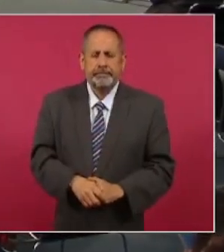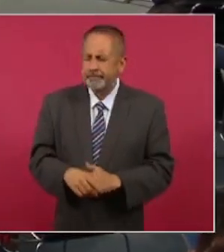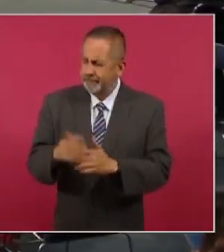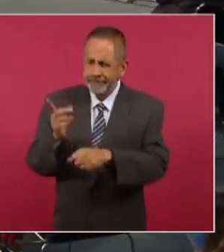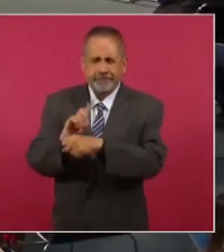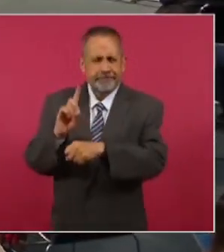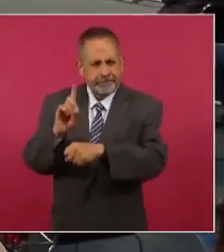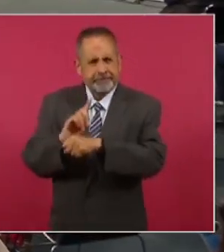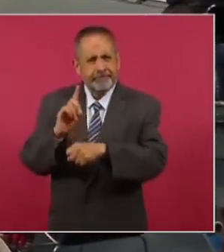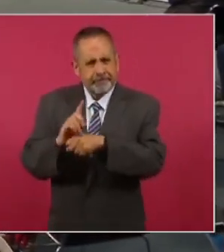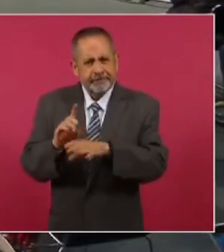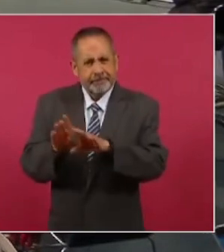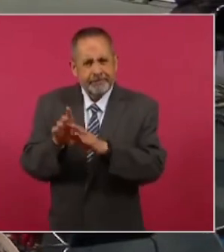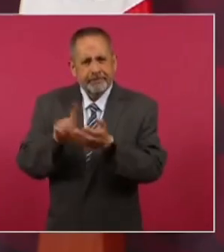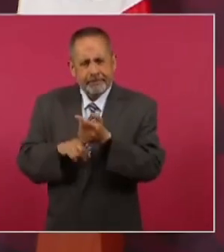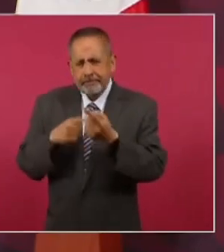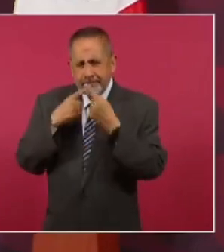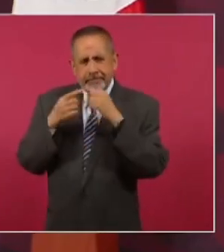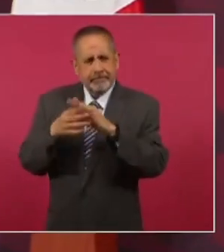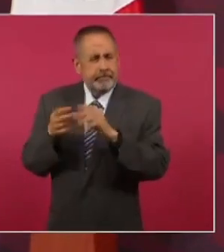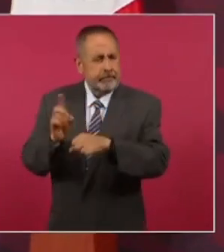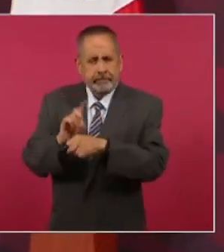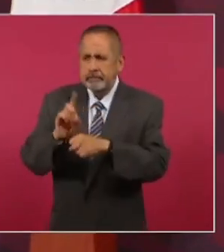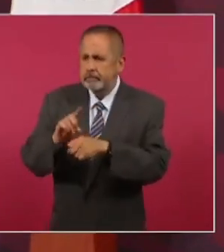días y